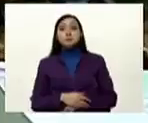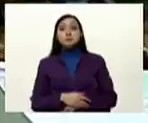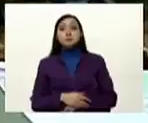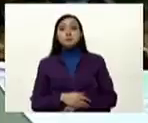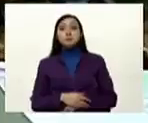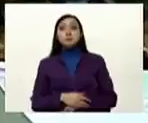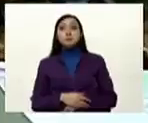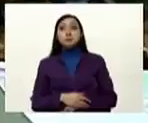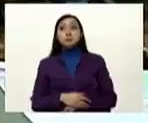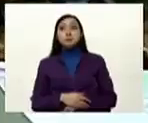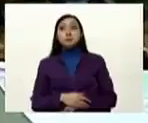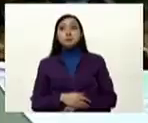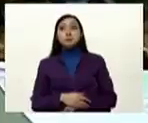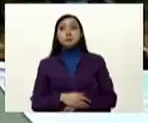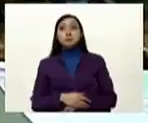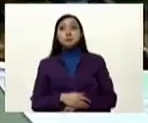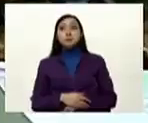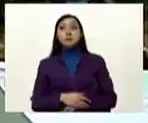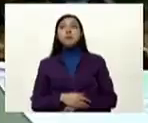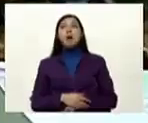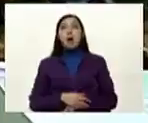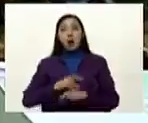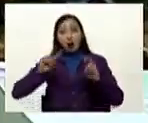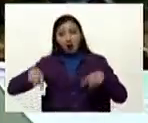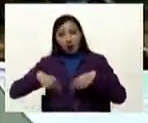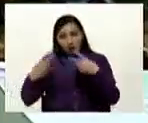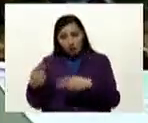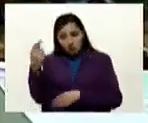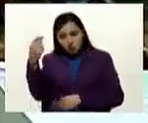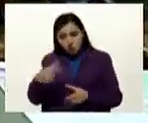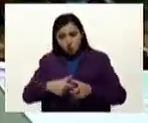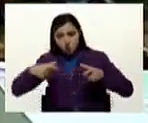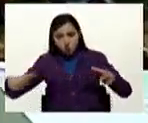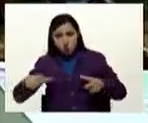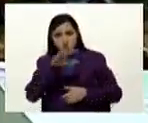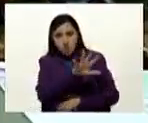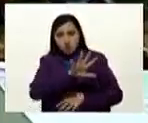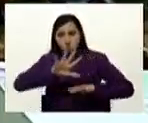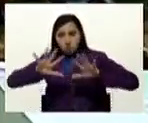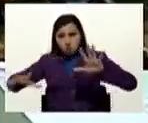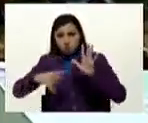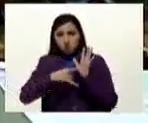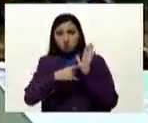y tengo los nuevos billetes de 5 y de 10,